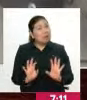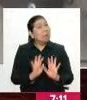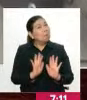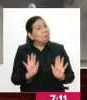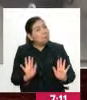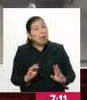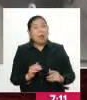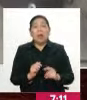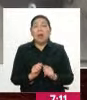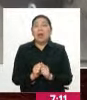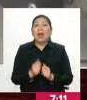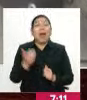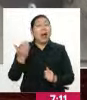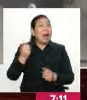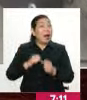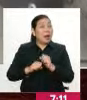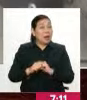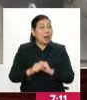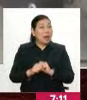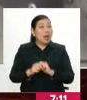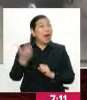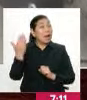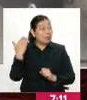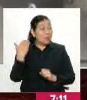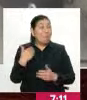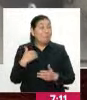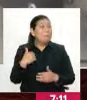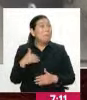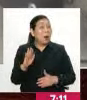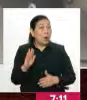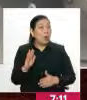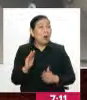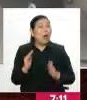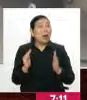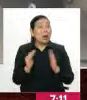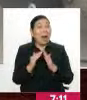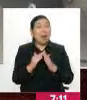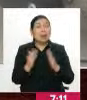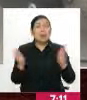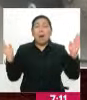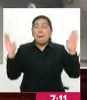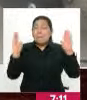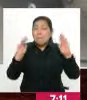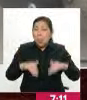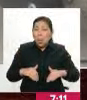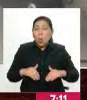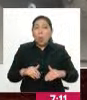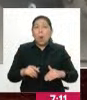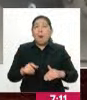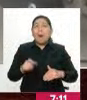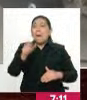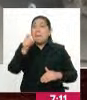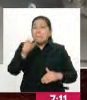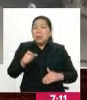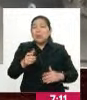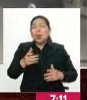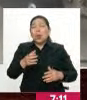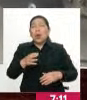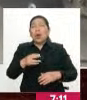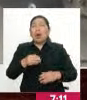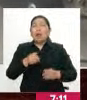A diferencia del sismo que ocurrió, el año pasado, ¿no? Donde hubieron viviendas colapsadas, personas que fueron atendidas de